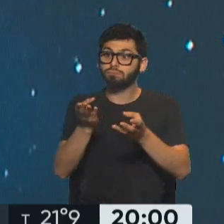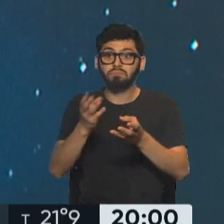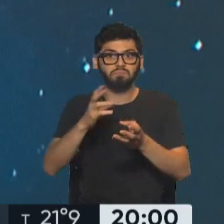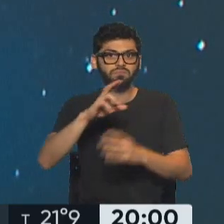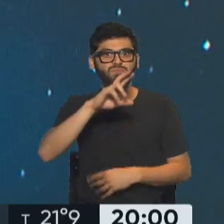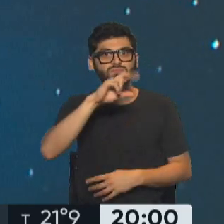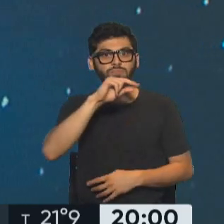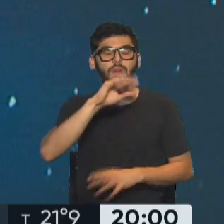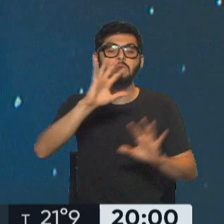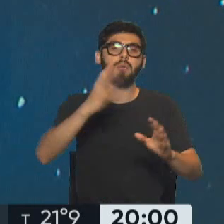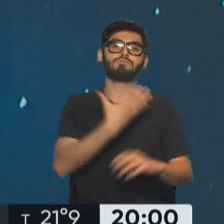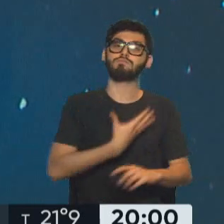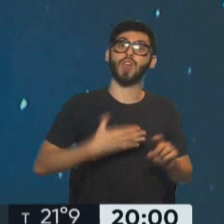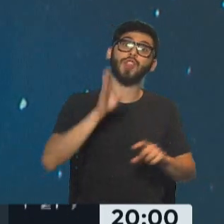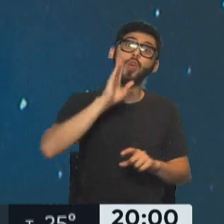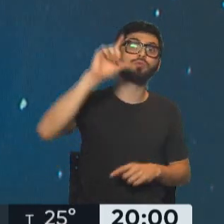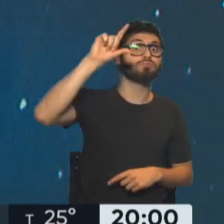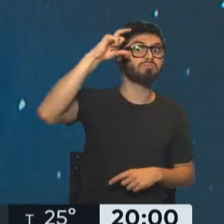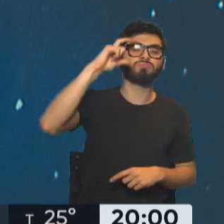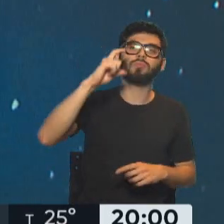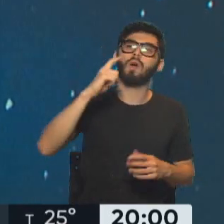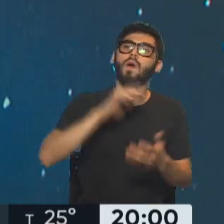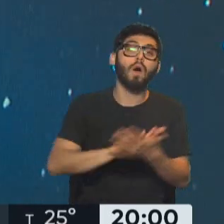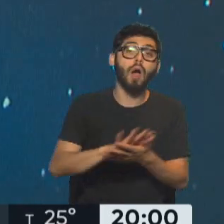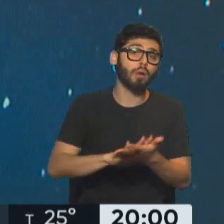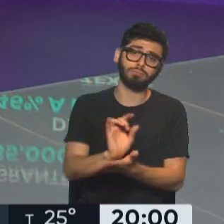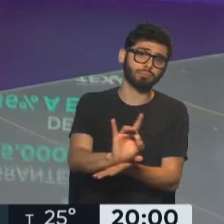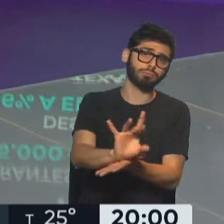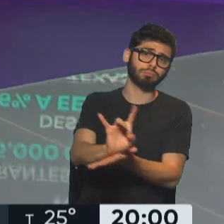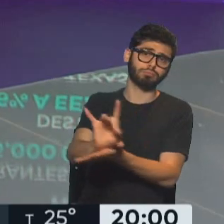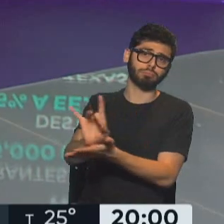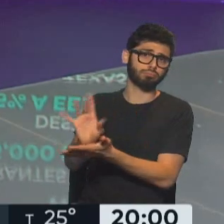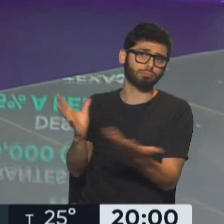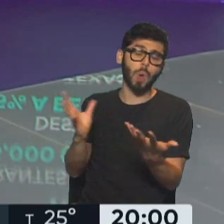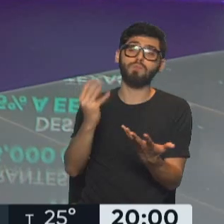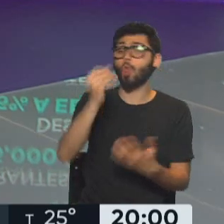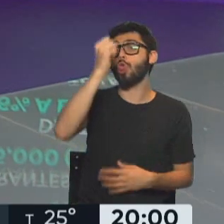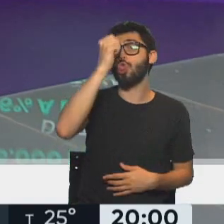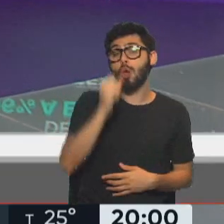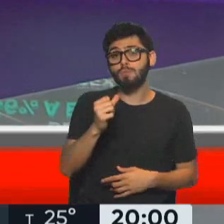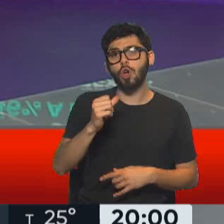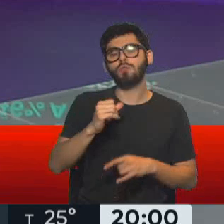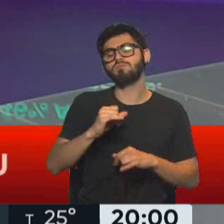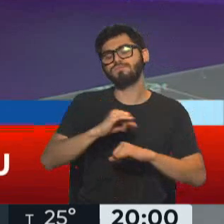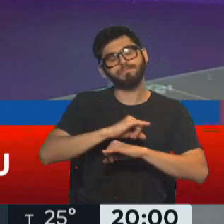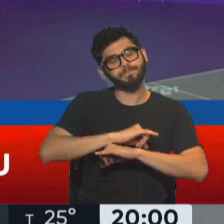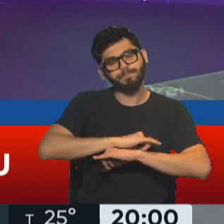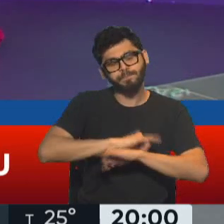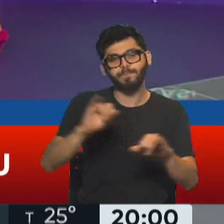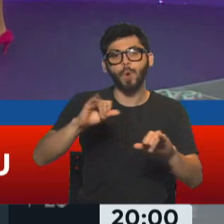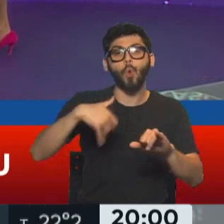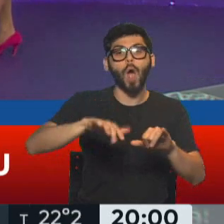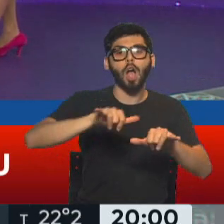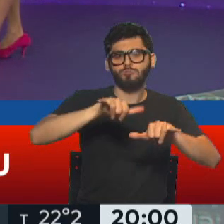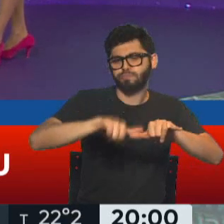¿Qué respuesta dio Joe Biden? Deportación. Y para eso, en el día domingo anunció que varios vuelos iban a salir desde Estados Unidos